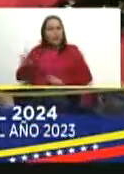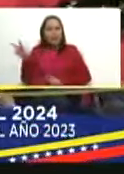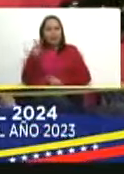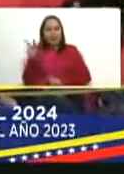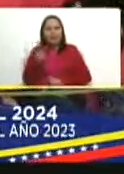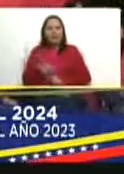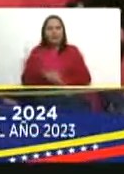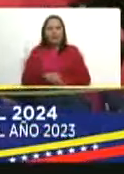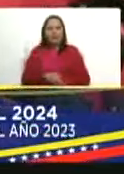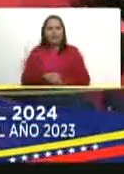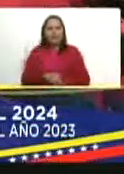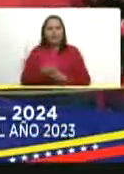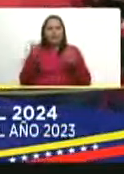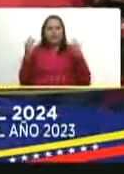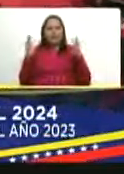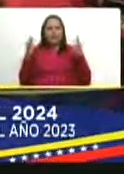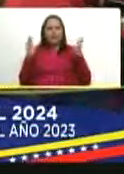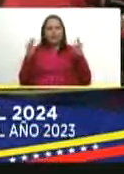venezolano.